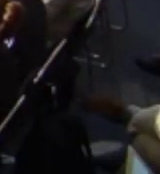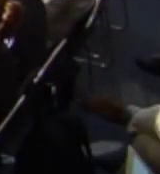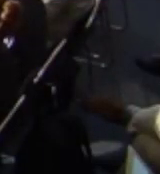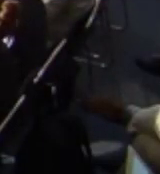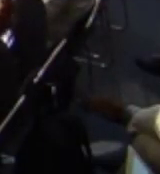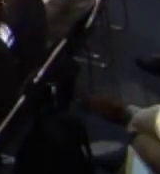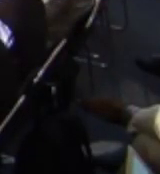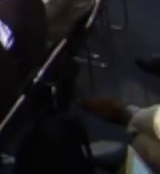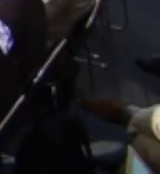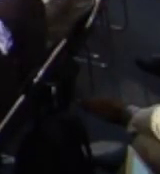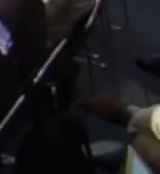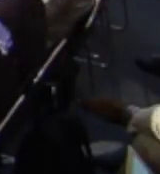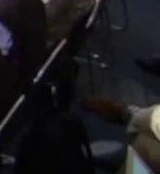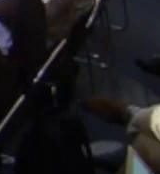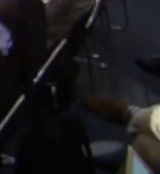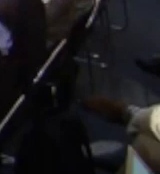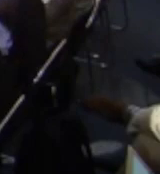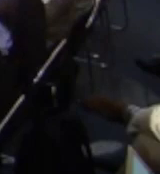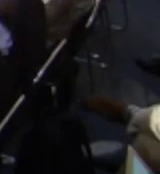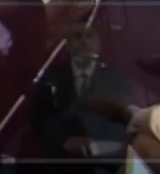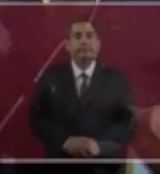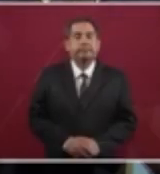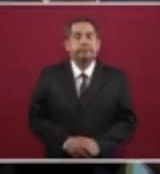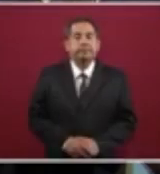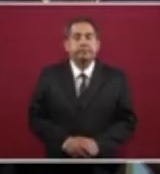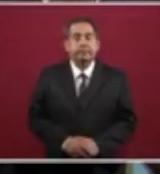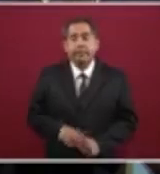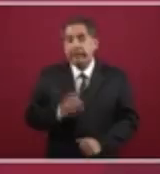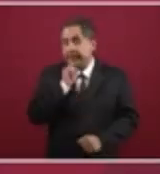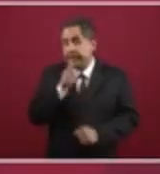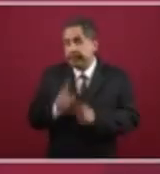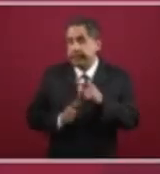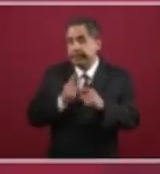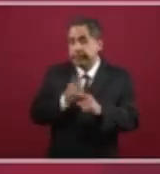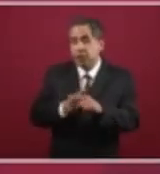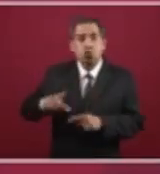austero y que no se permita la impunidad.